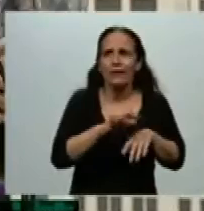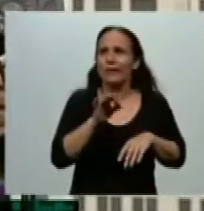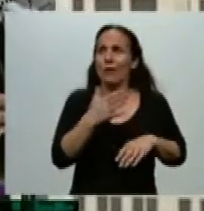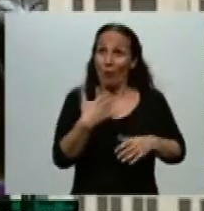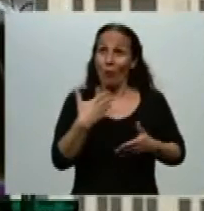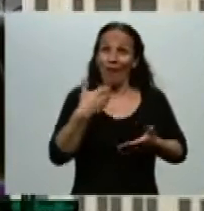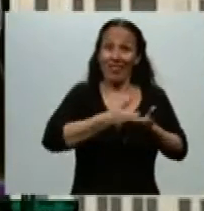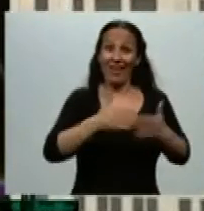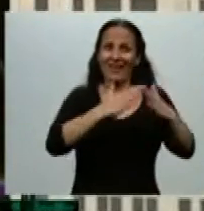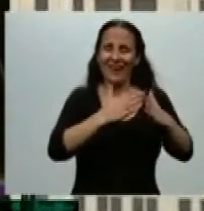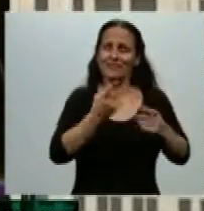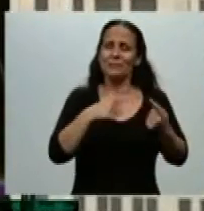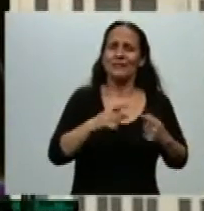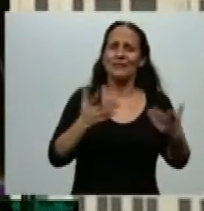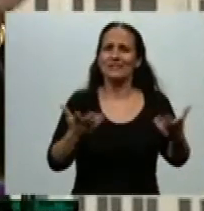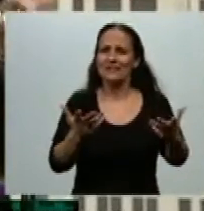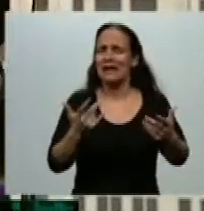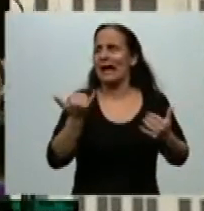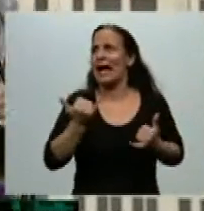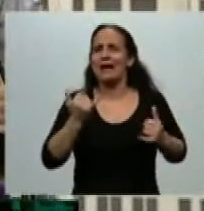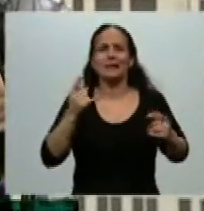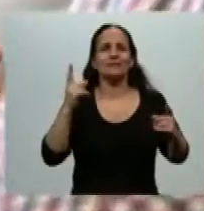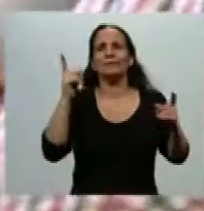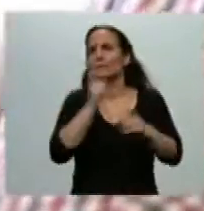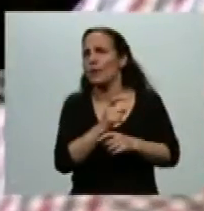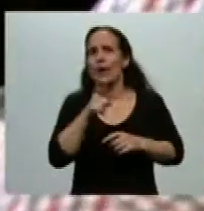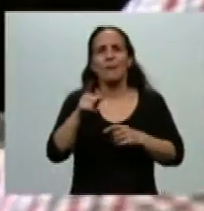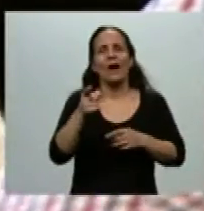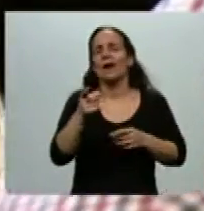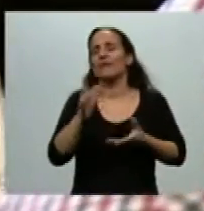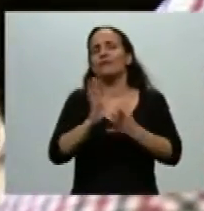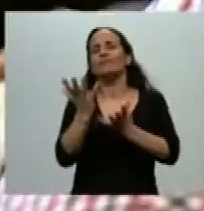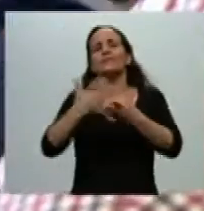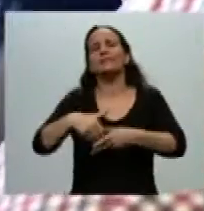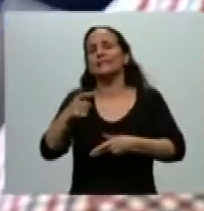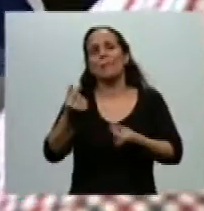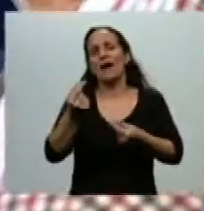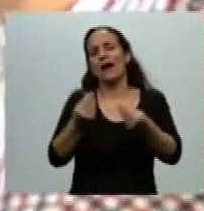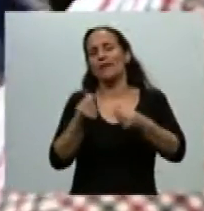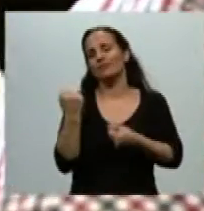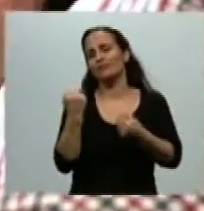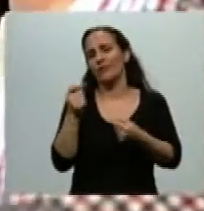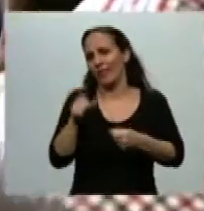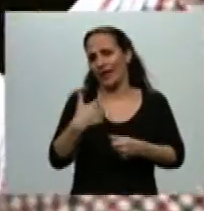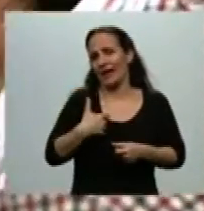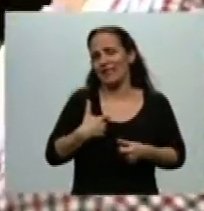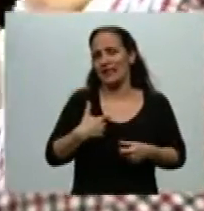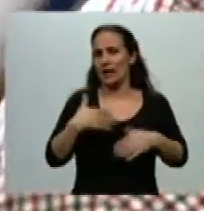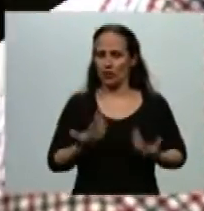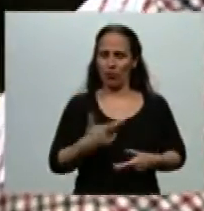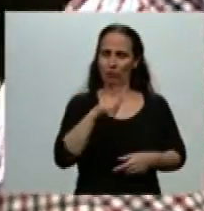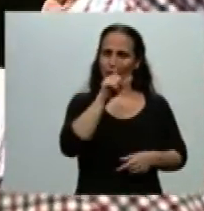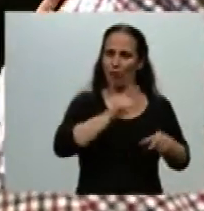casa, pero tampoco debido a falencias todavía del sistema financiero argentino, no eran